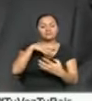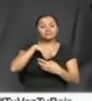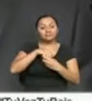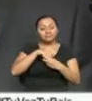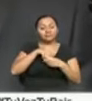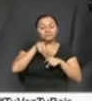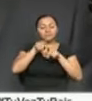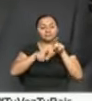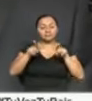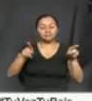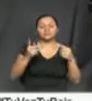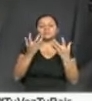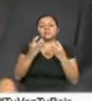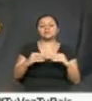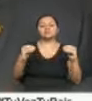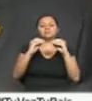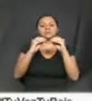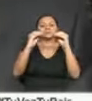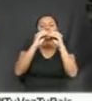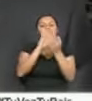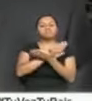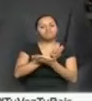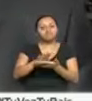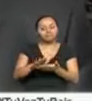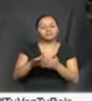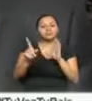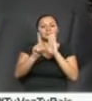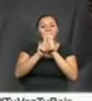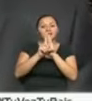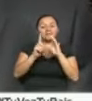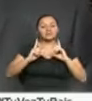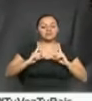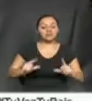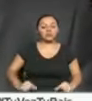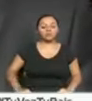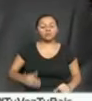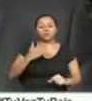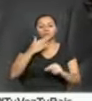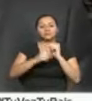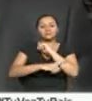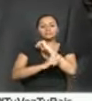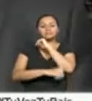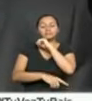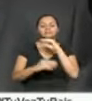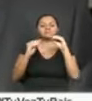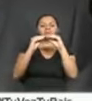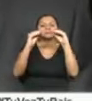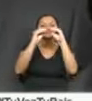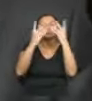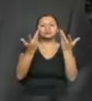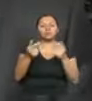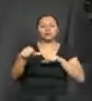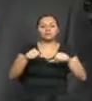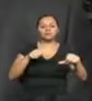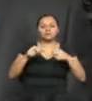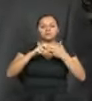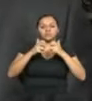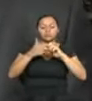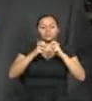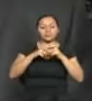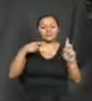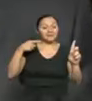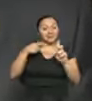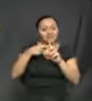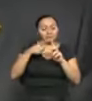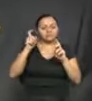manera se quiere apaciguar en el Código de la Salud sanciones, sobre todo que sean sanciones de tipo administrativas.